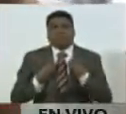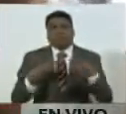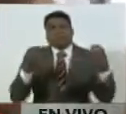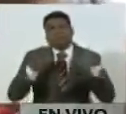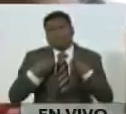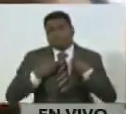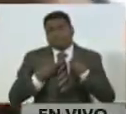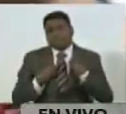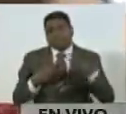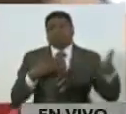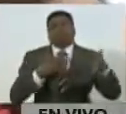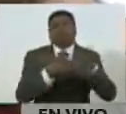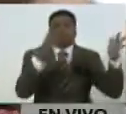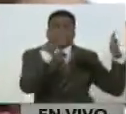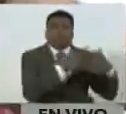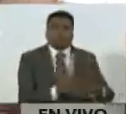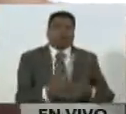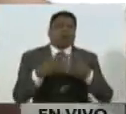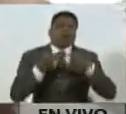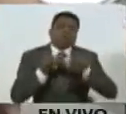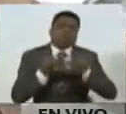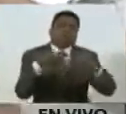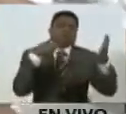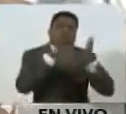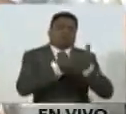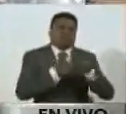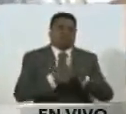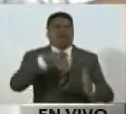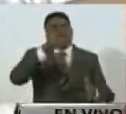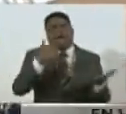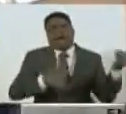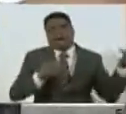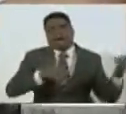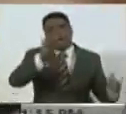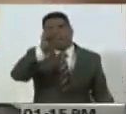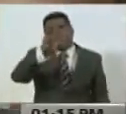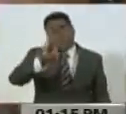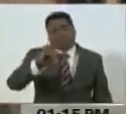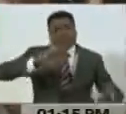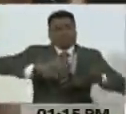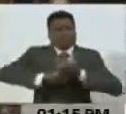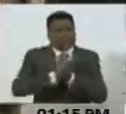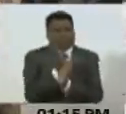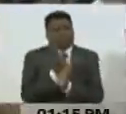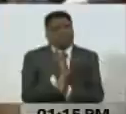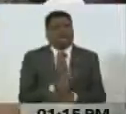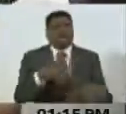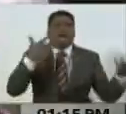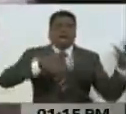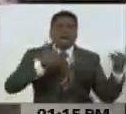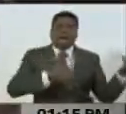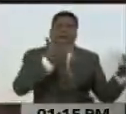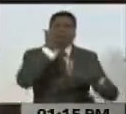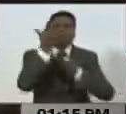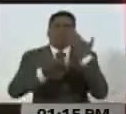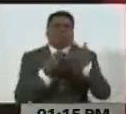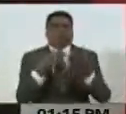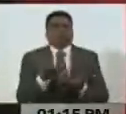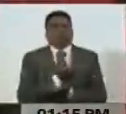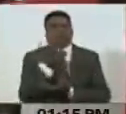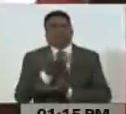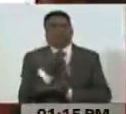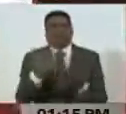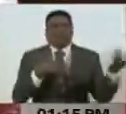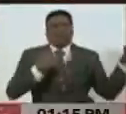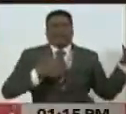combatimos al imperio, lo seguimos combatiendo y Ali lo va a seguir combatiendo mediante la música y mediante el fervor que le ponen todas